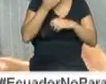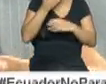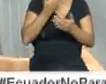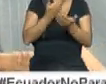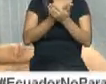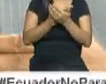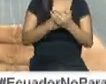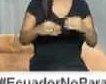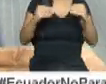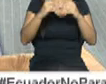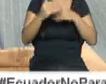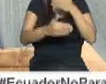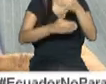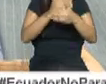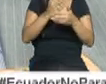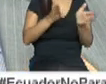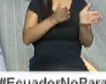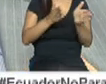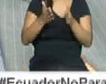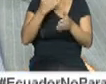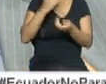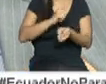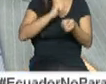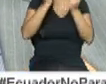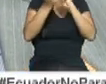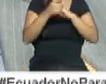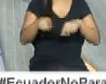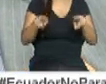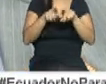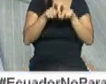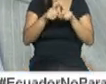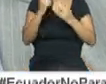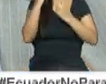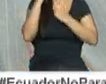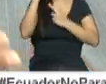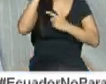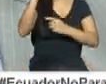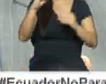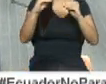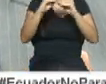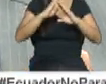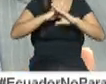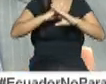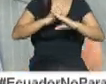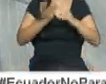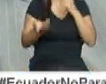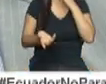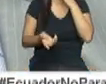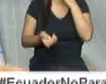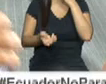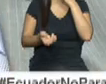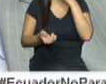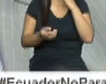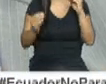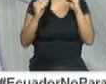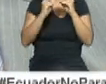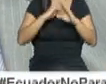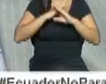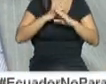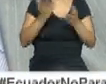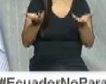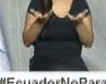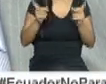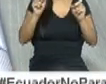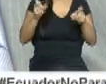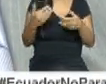plantearse un proceso sistemático de transformación de las Fuerzas Armadas y de la defensa, no solo de la defensa, para